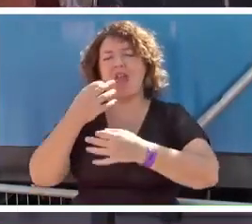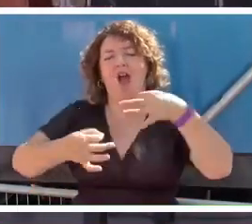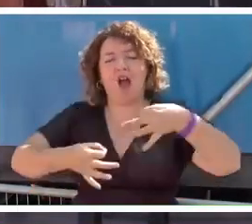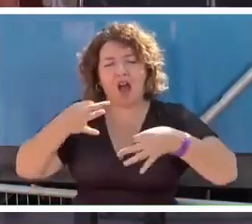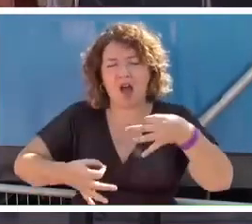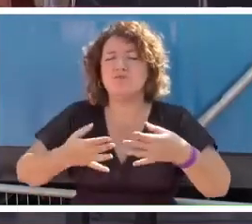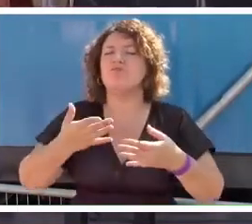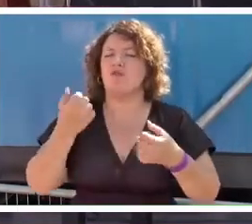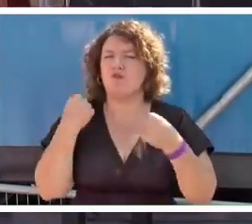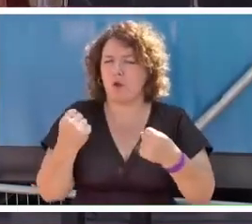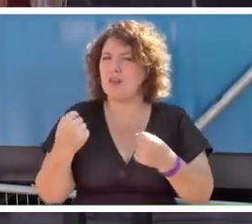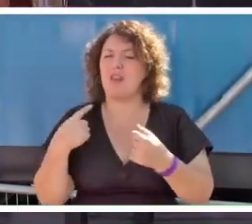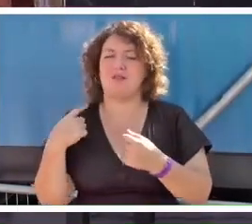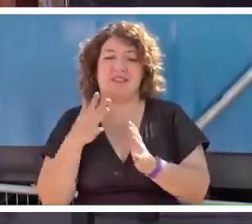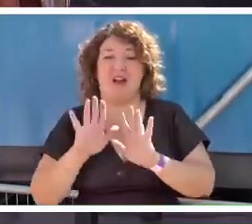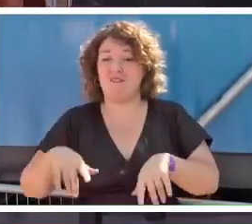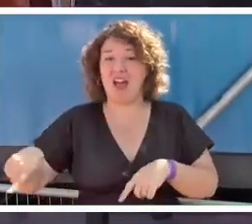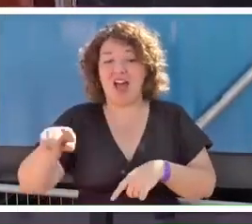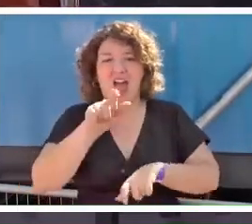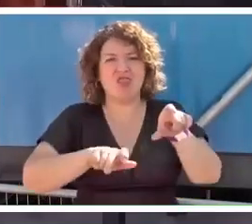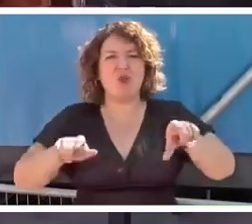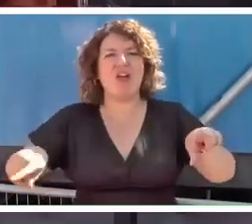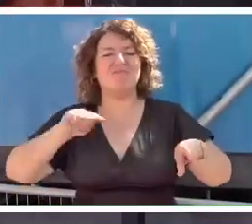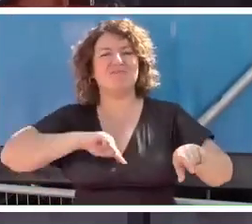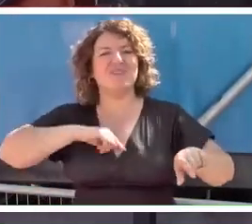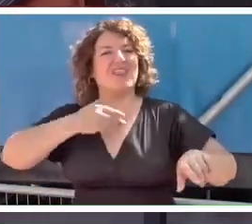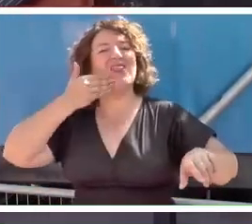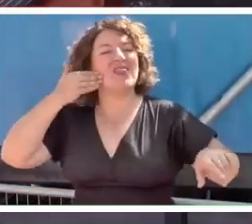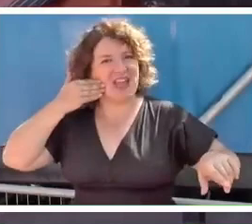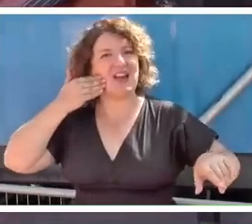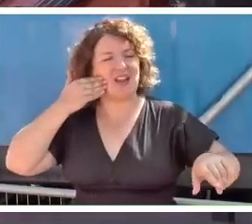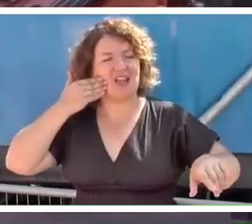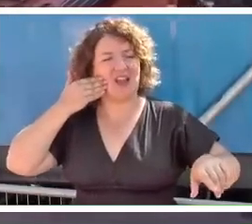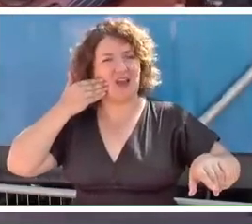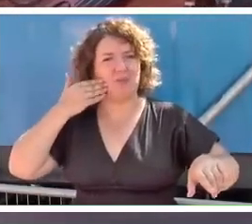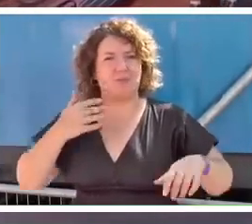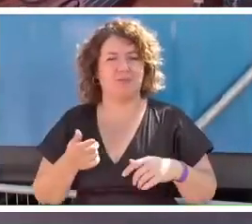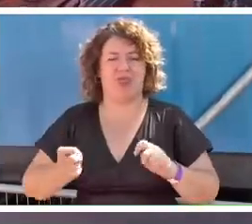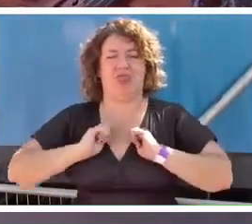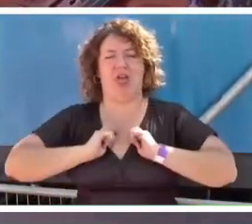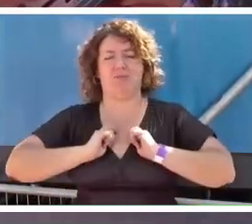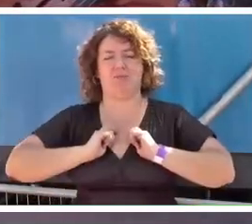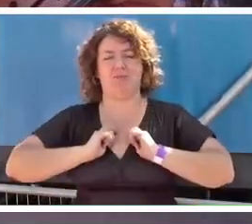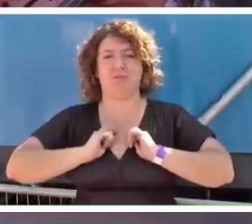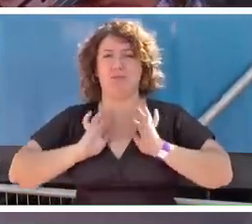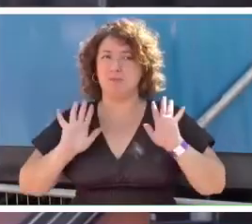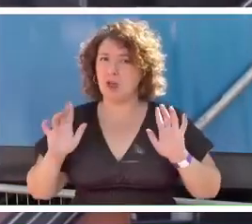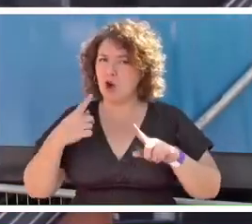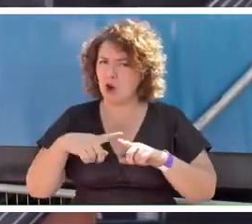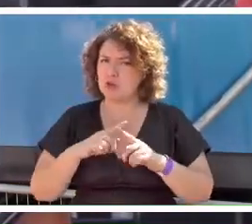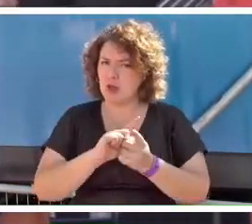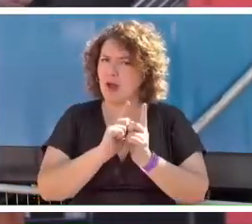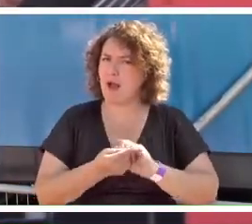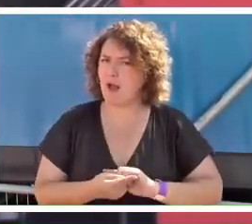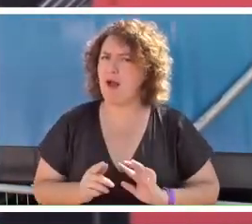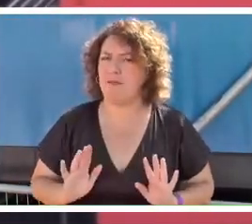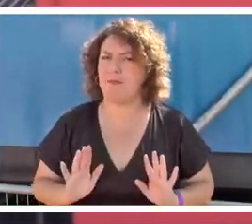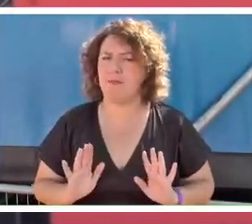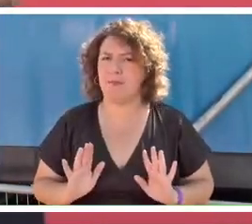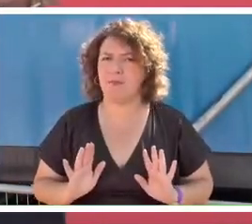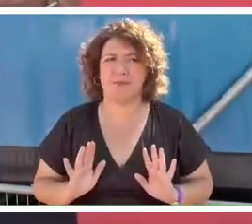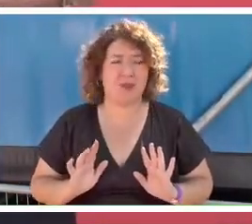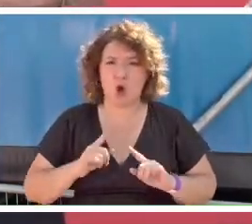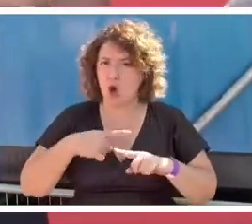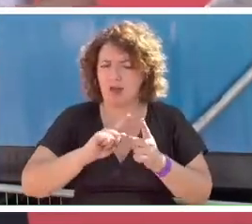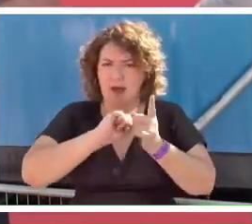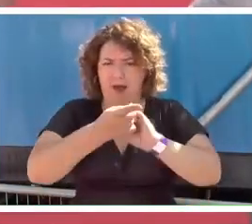en definitiva, una ciudadanía que sea digna de tal nombre. Pero están cambiando las cosas. Están cambiando tanto